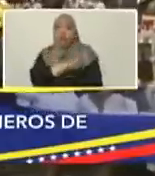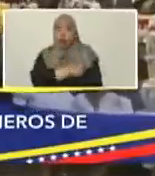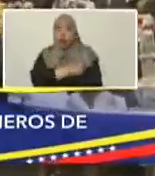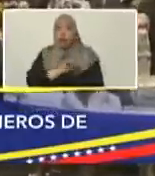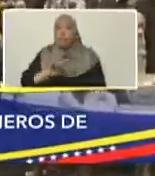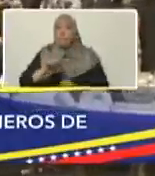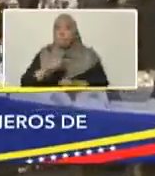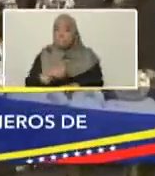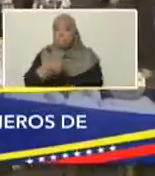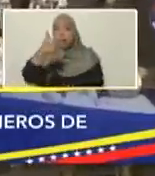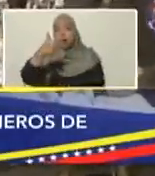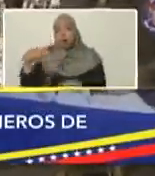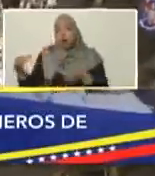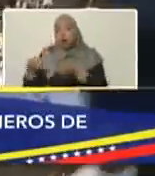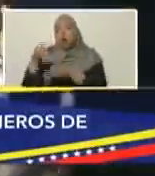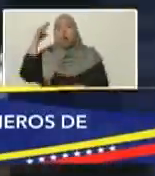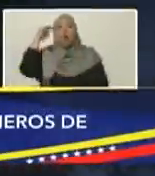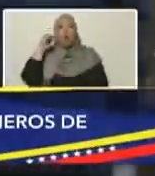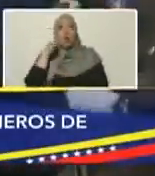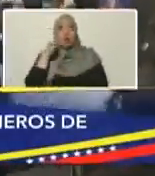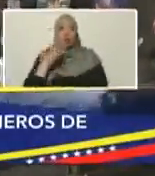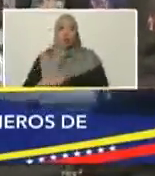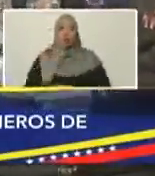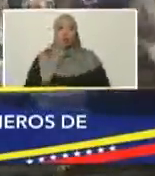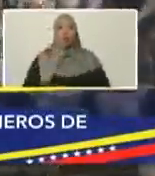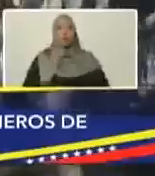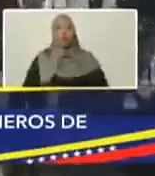Militar Bolivariana.